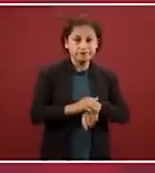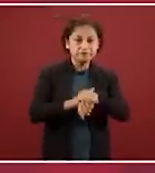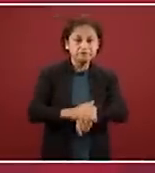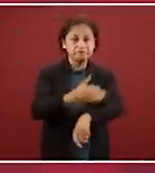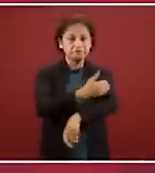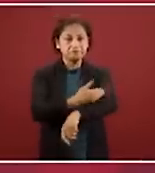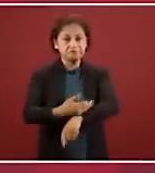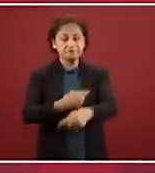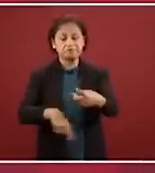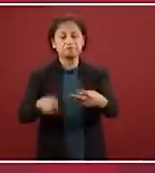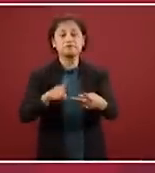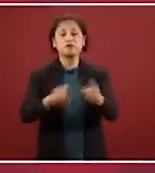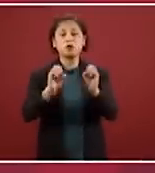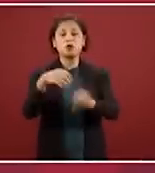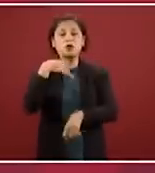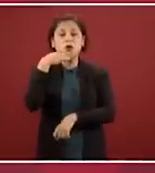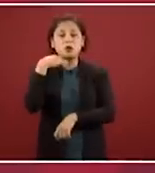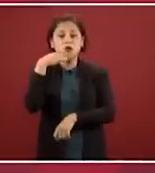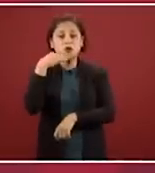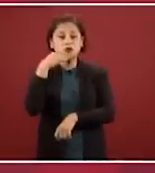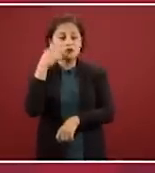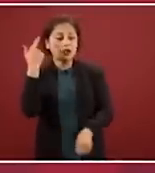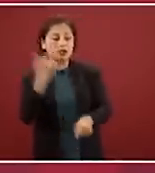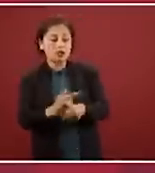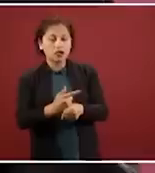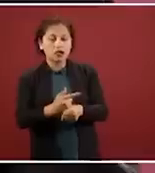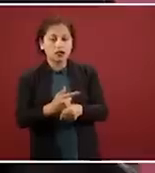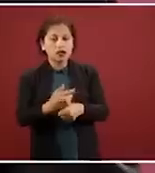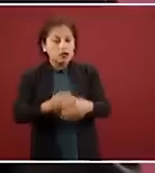que no haya corrupción. Todos,